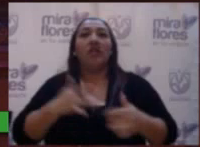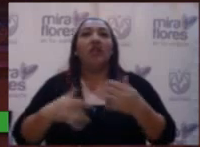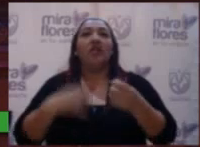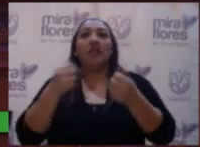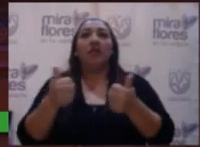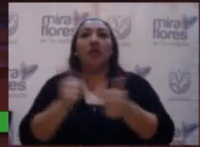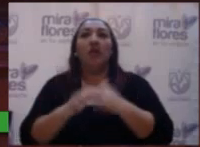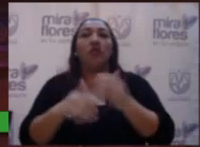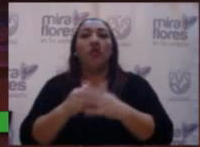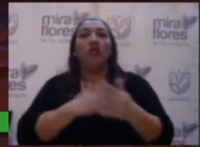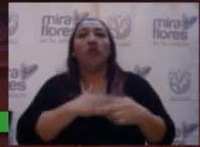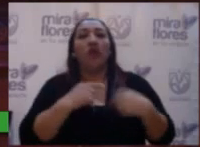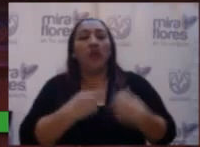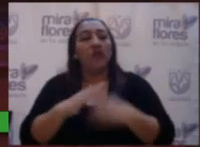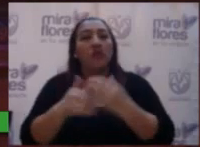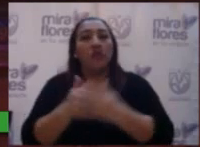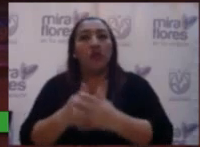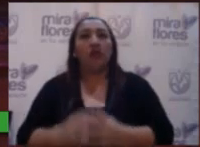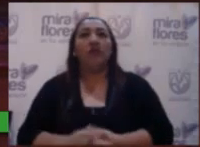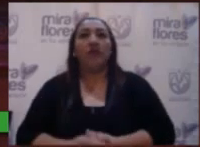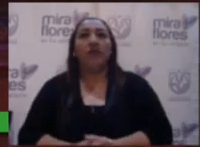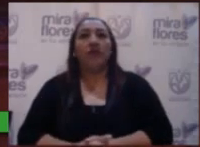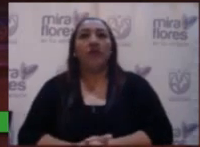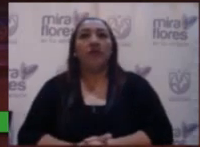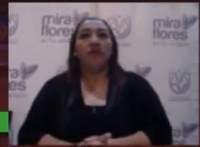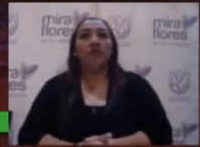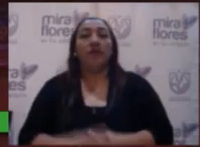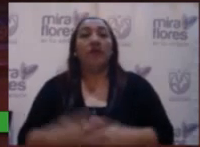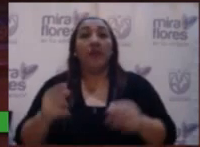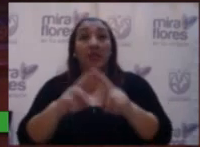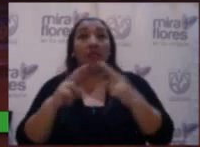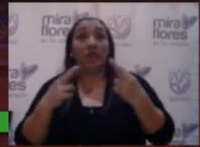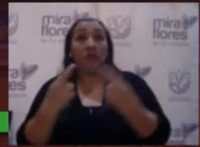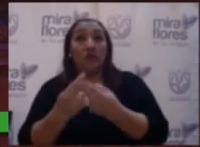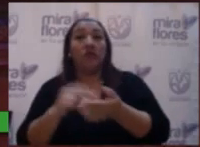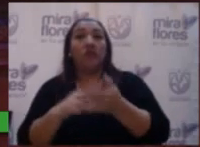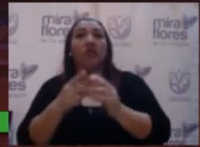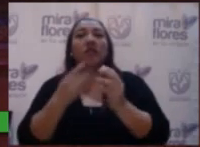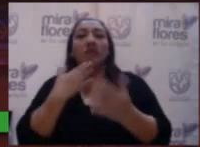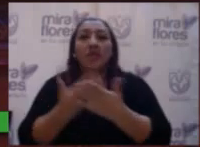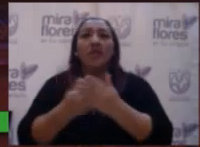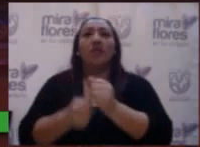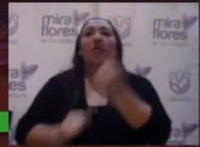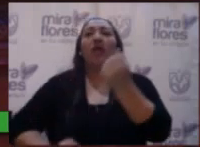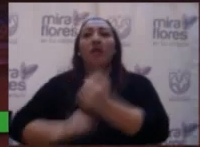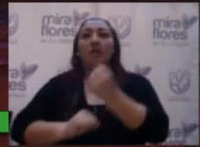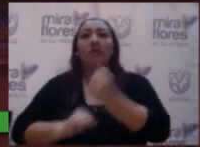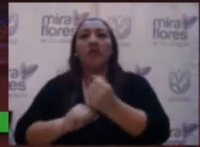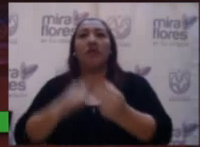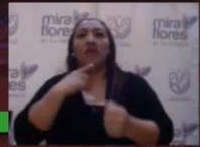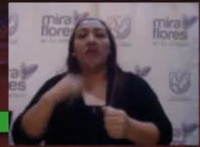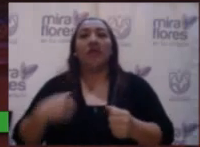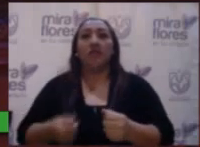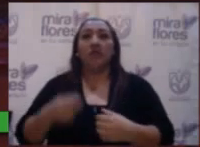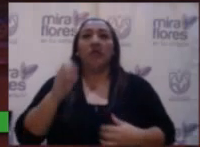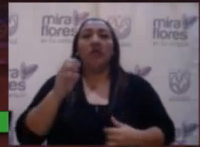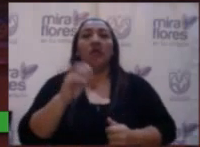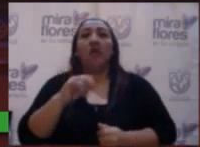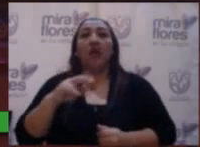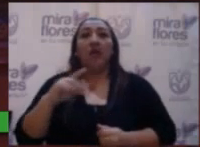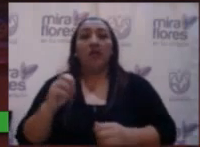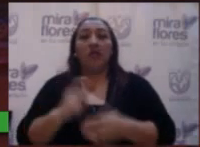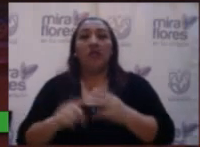de cada voluntaria el mencionado evento fue posible Gracias al apoyo de la gerencia de cultura a cargo de la señora Cristian Málaga